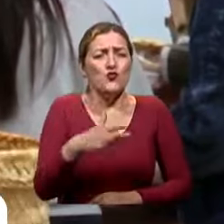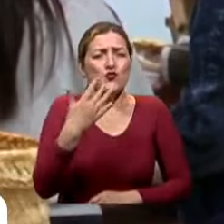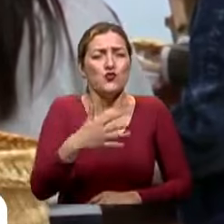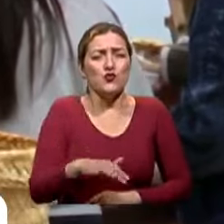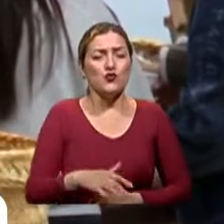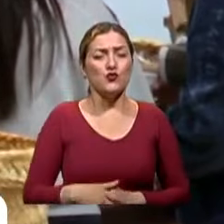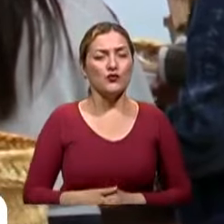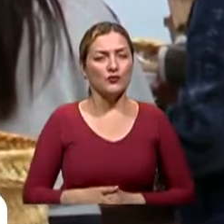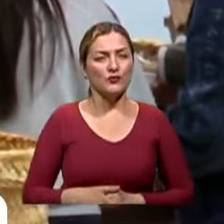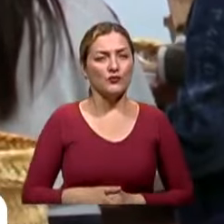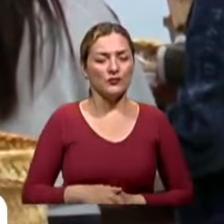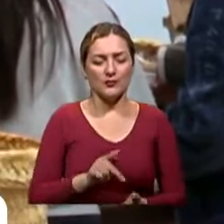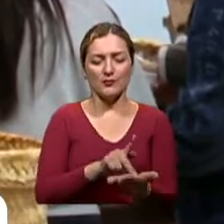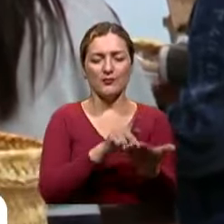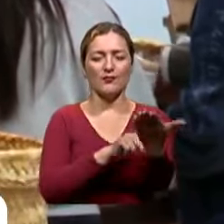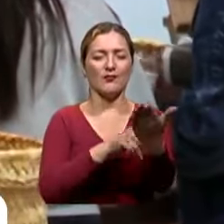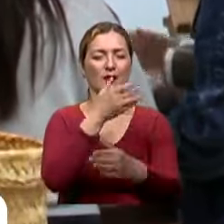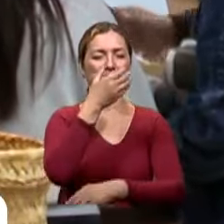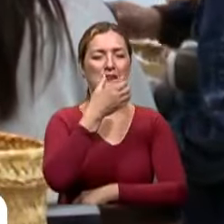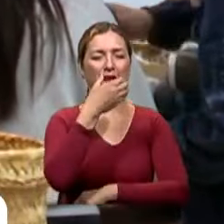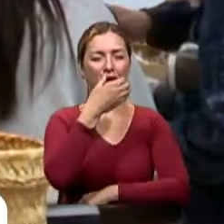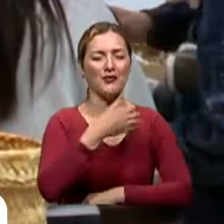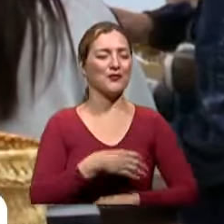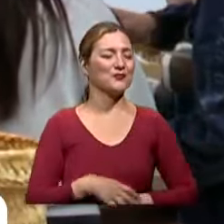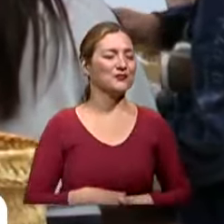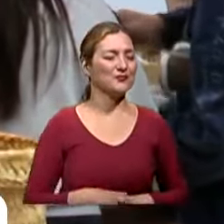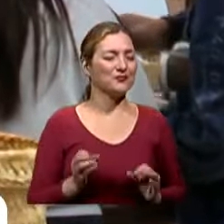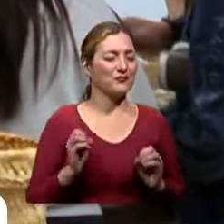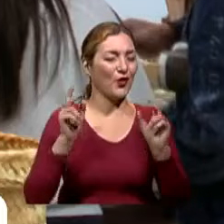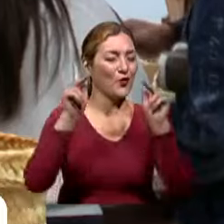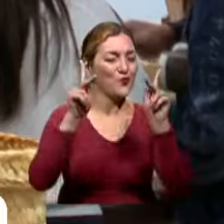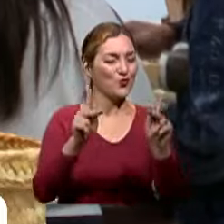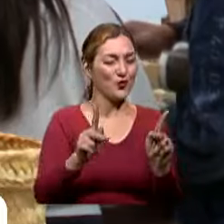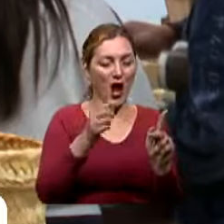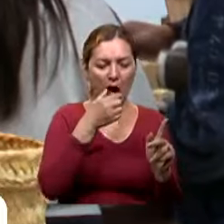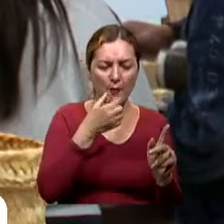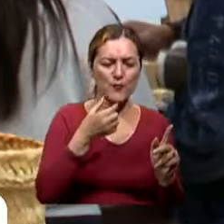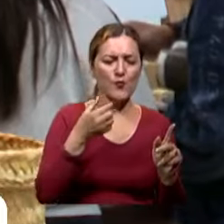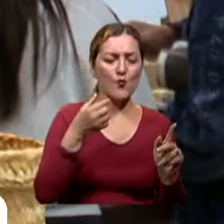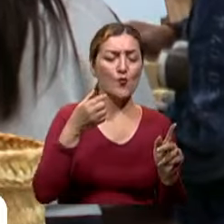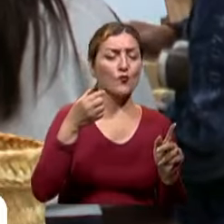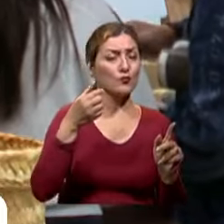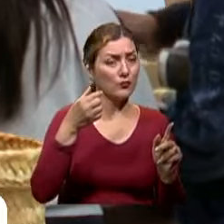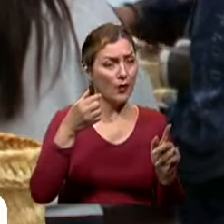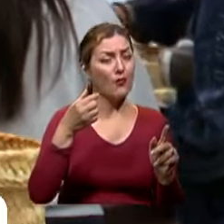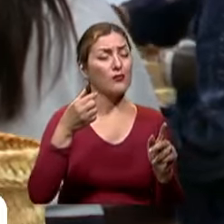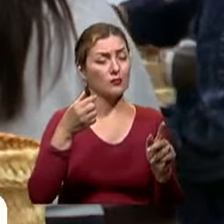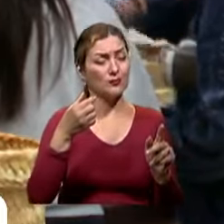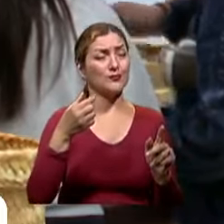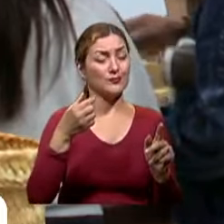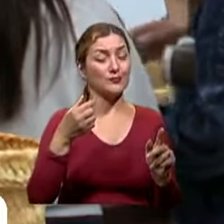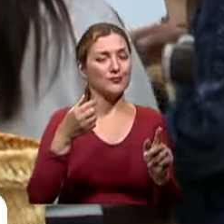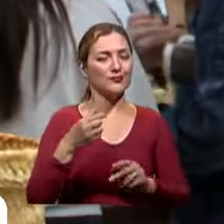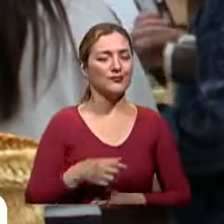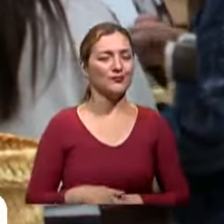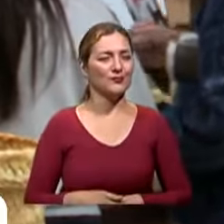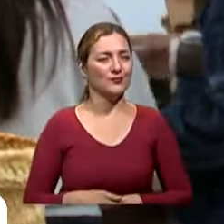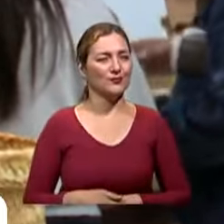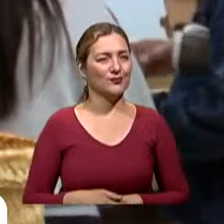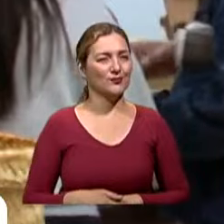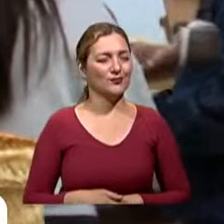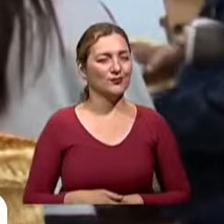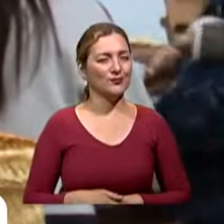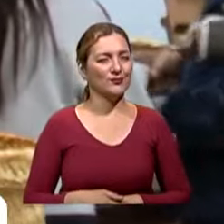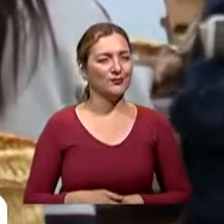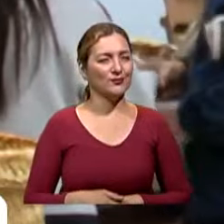es tradicional de aquí de Ambato. Va a tener la oportunidad de degustar el producto, el chocolate, y de ver en